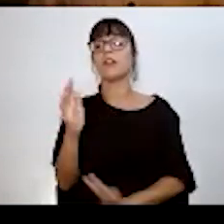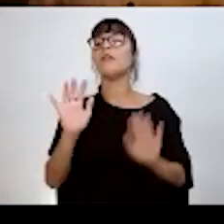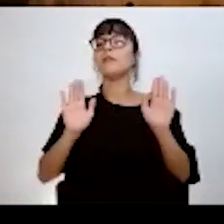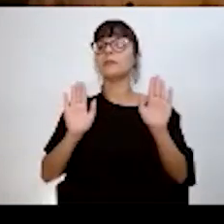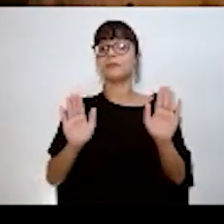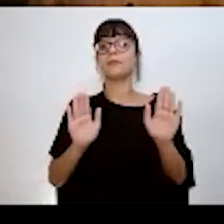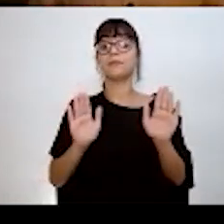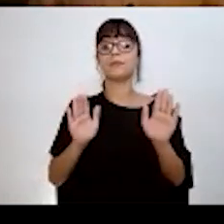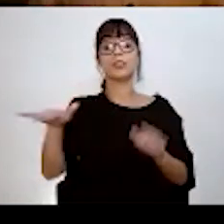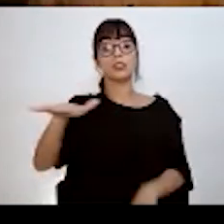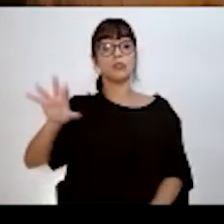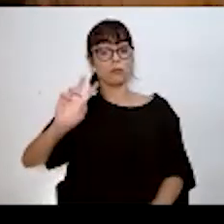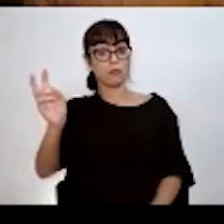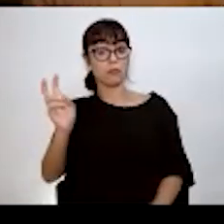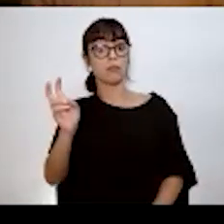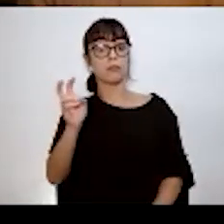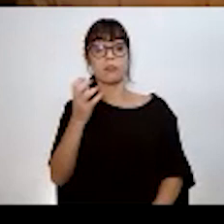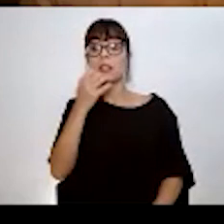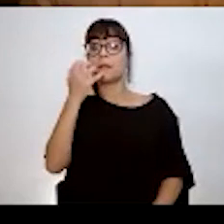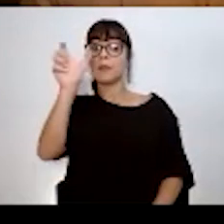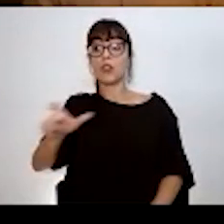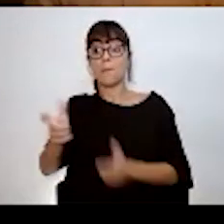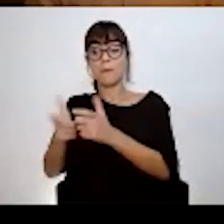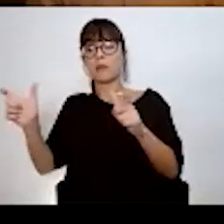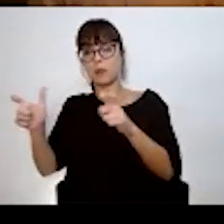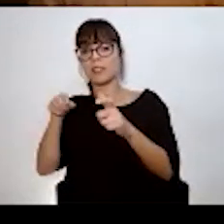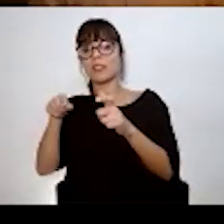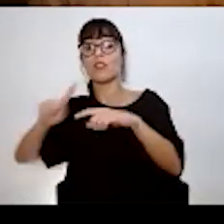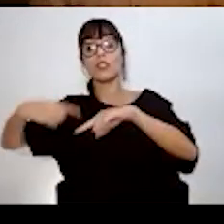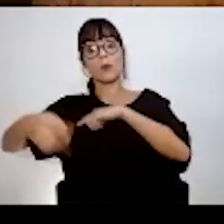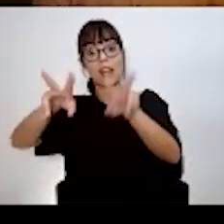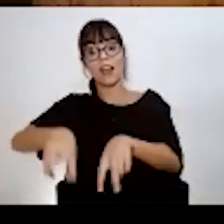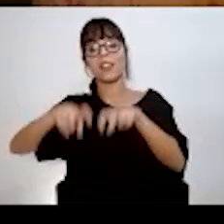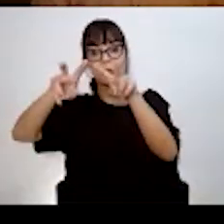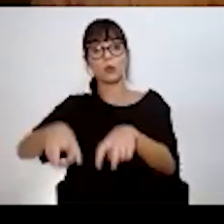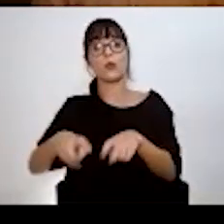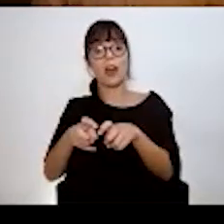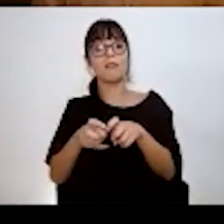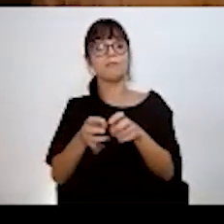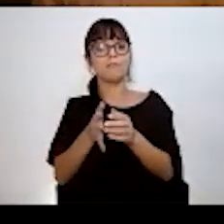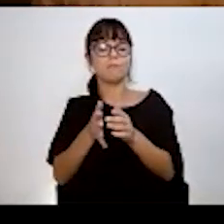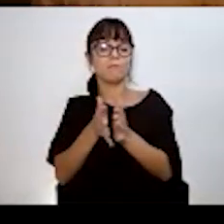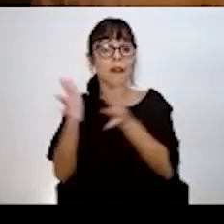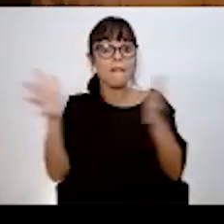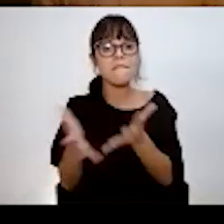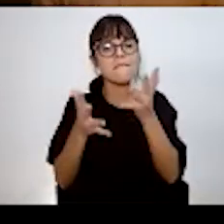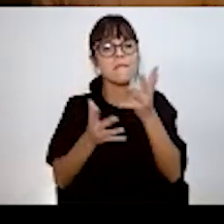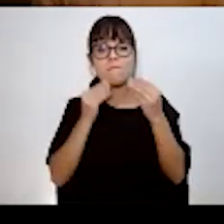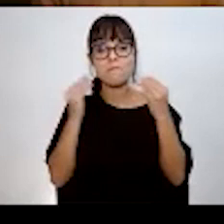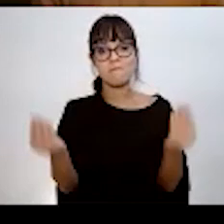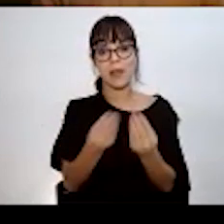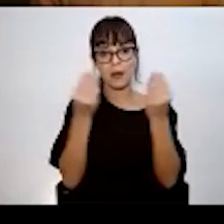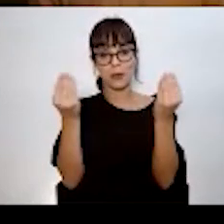actividad agrícola. Y con ello, el incremento de la población, porque además se incrementa la explotación de los territorios puestos